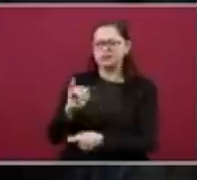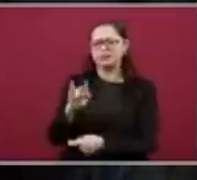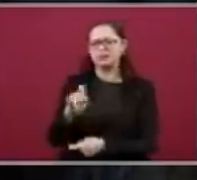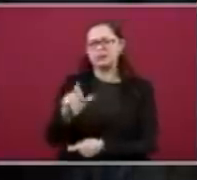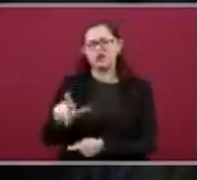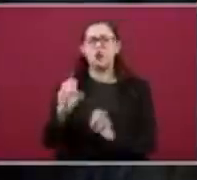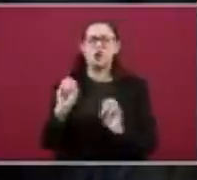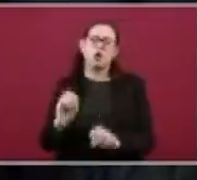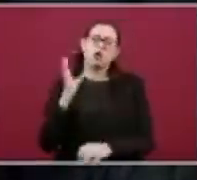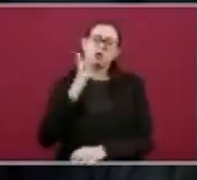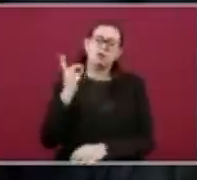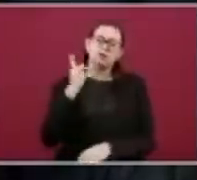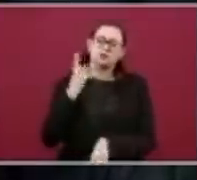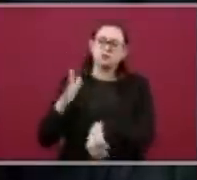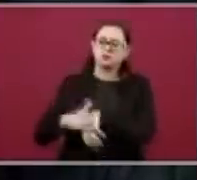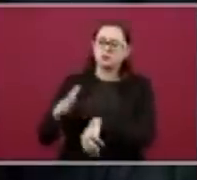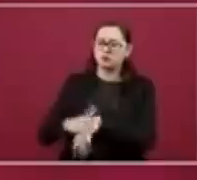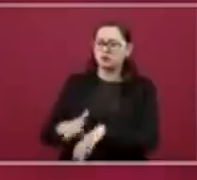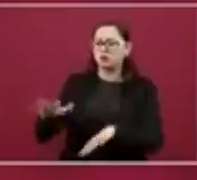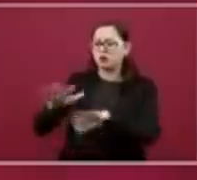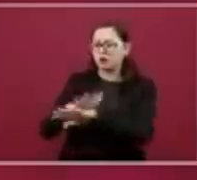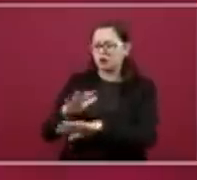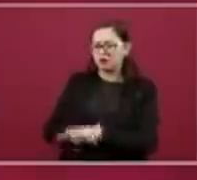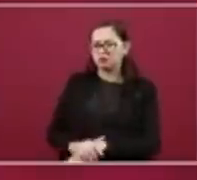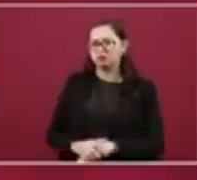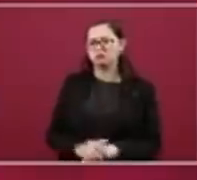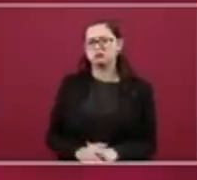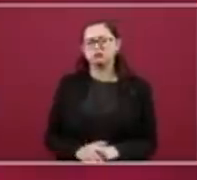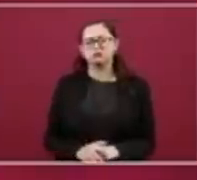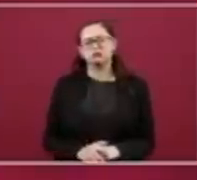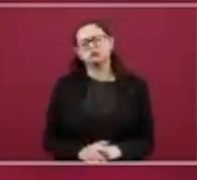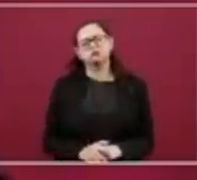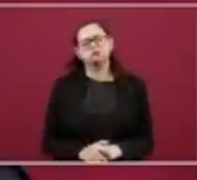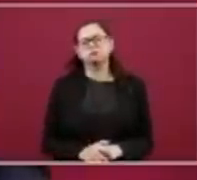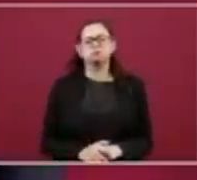estas modificaciones? No tengo la facultad